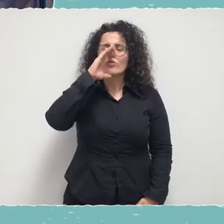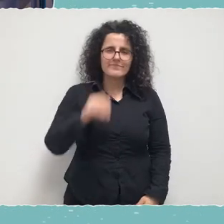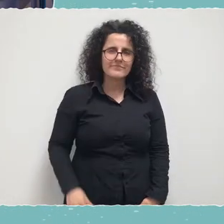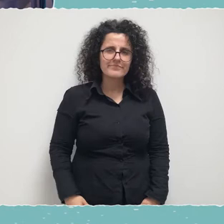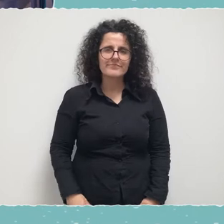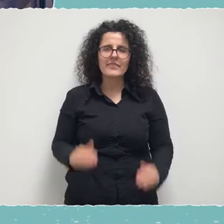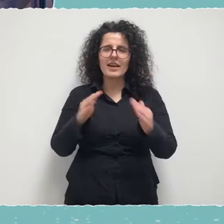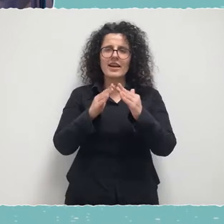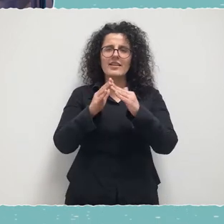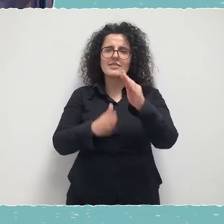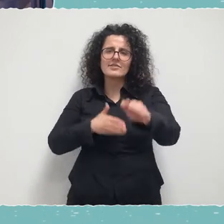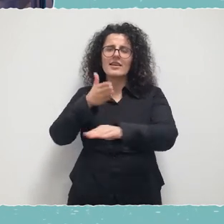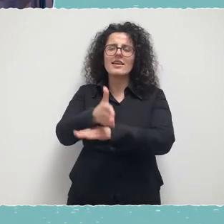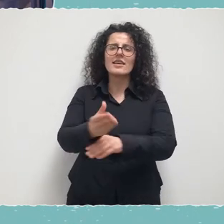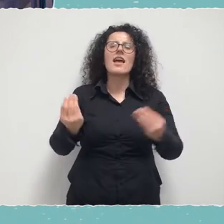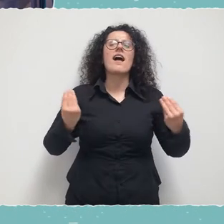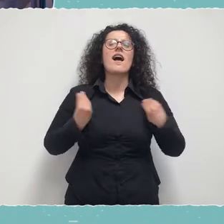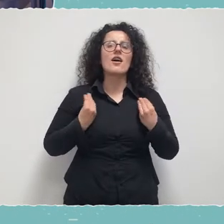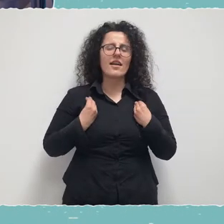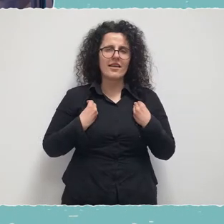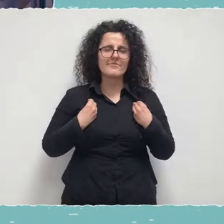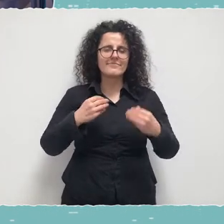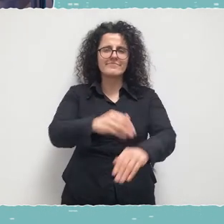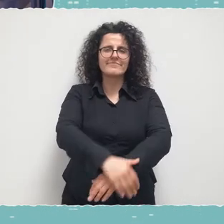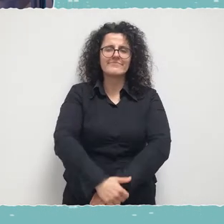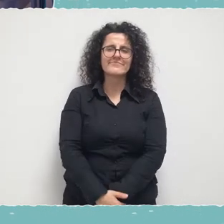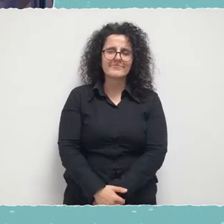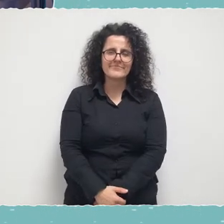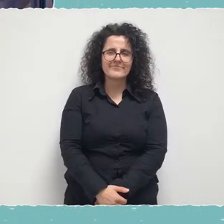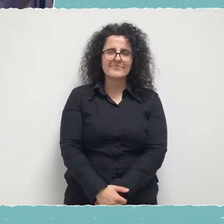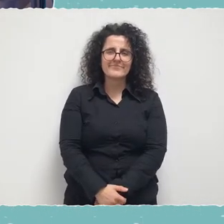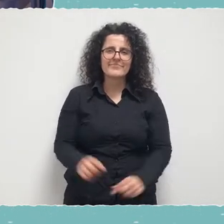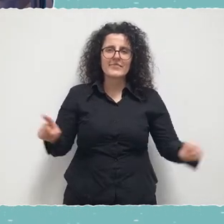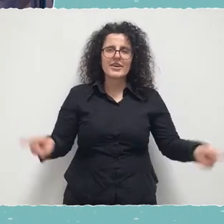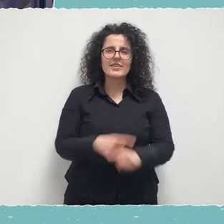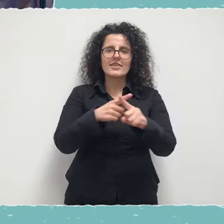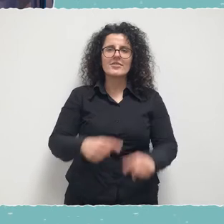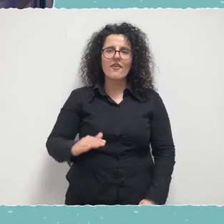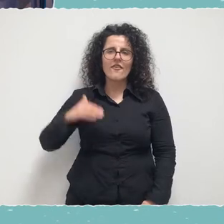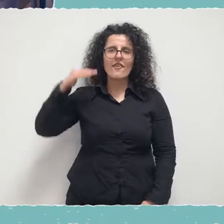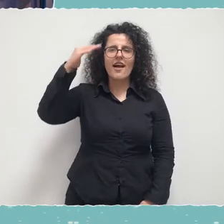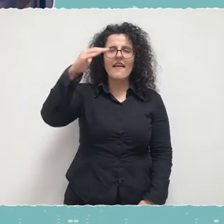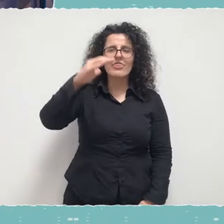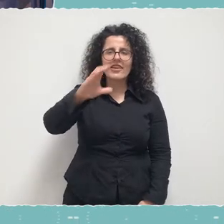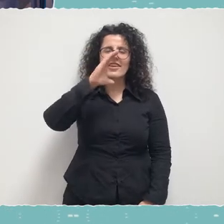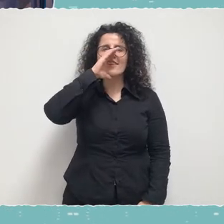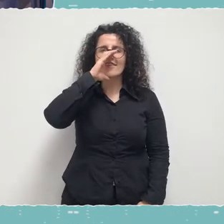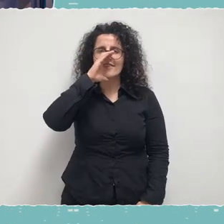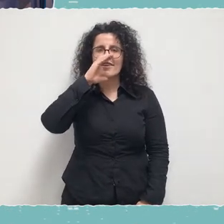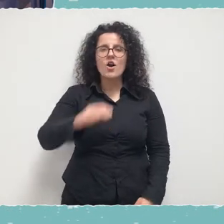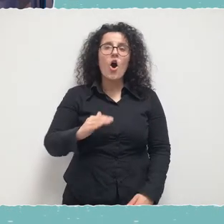está. E foi vivir a ela. O